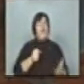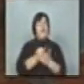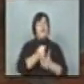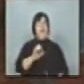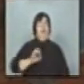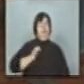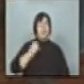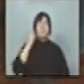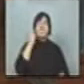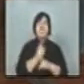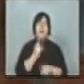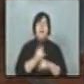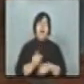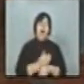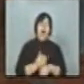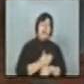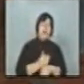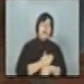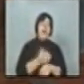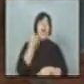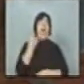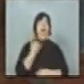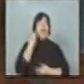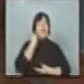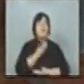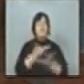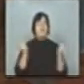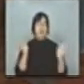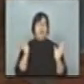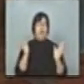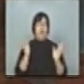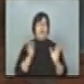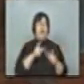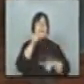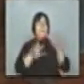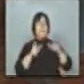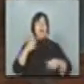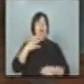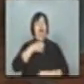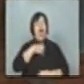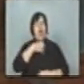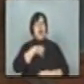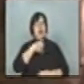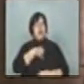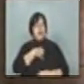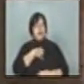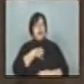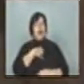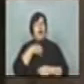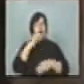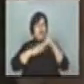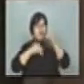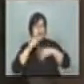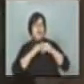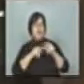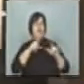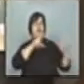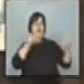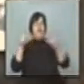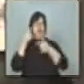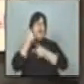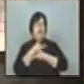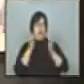una exposición que se hace en este mismo lugar con los trabajos que han hecho los alumnos, y no deja de sorprender el nivel y el entusiasmo con que trabajan.